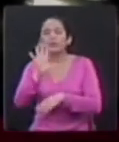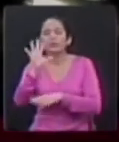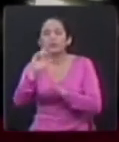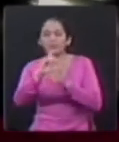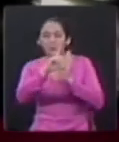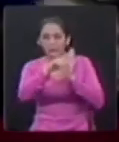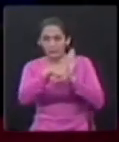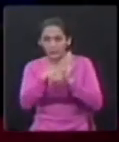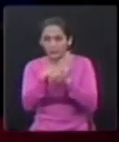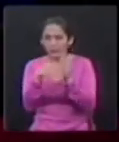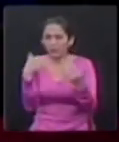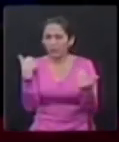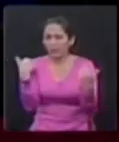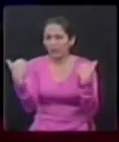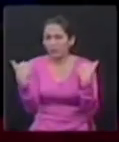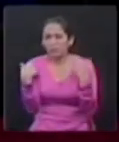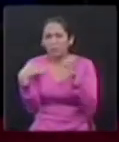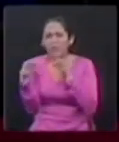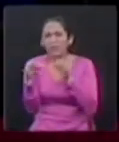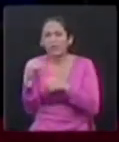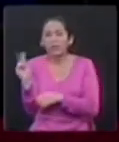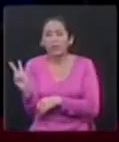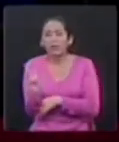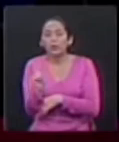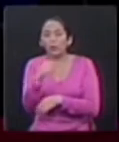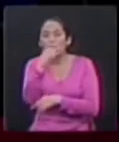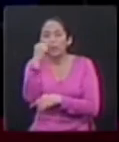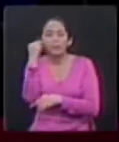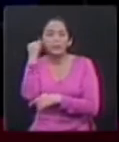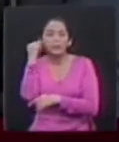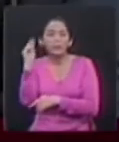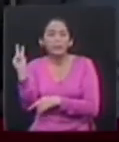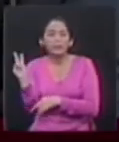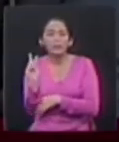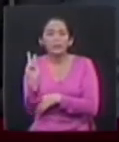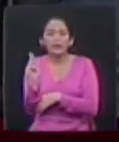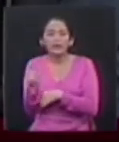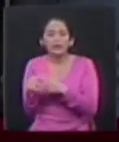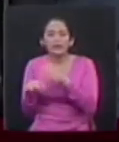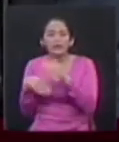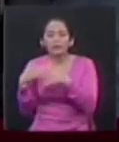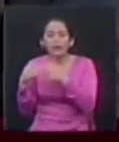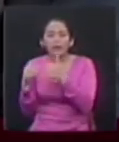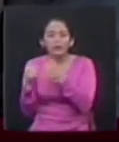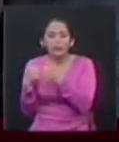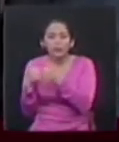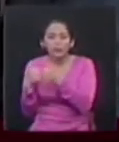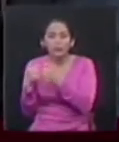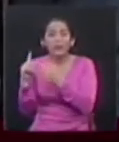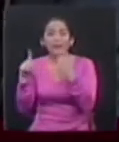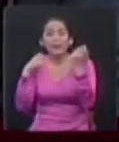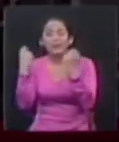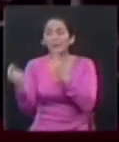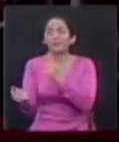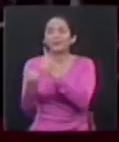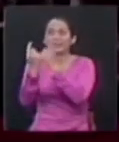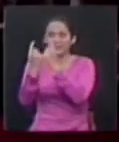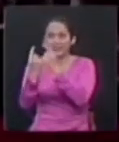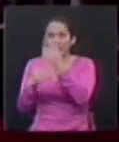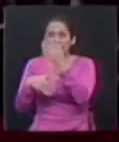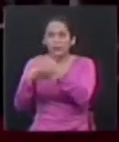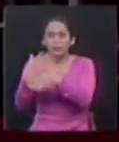el encuentro primero de los dos amantes en la casa de Violeta durante una fiesta, luego cuando ellos viven ya juntos en el campo.